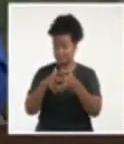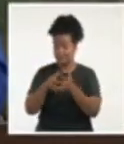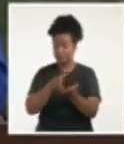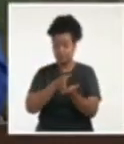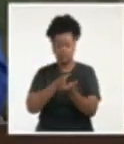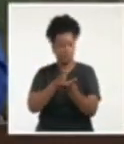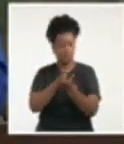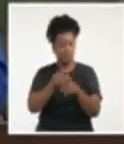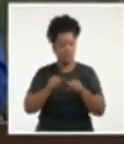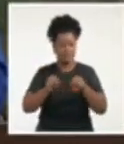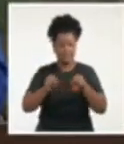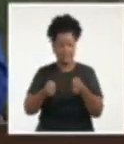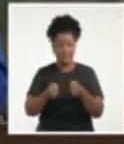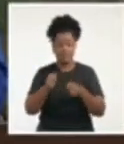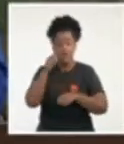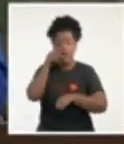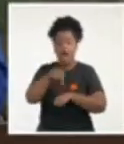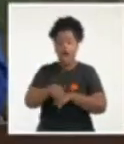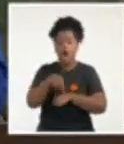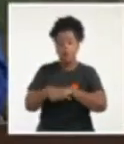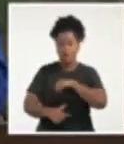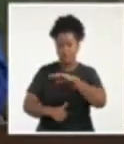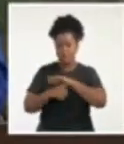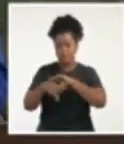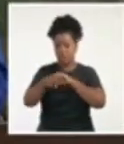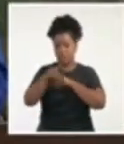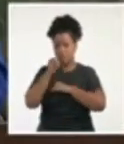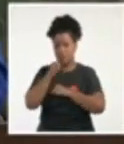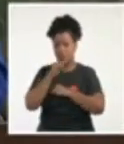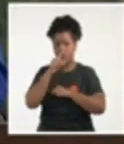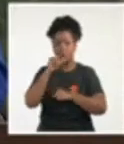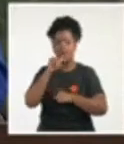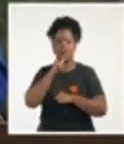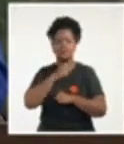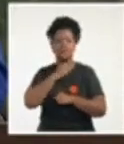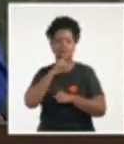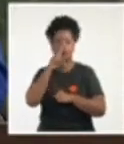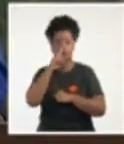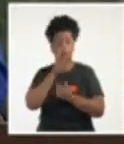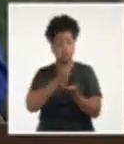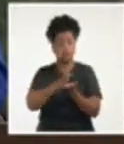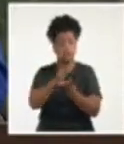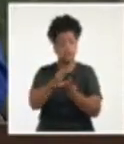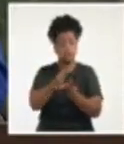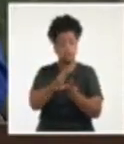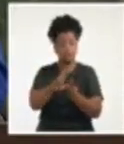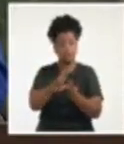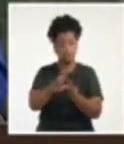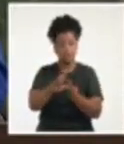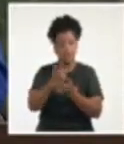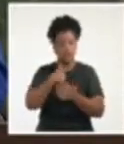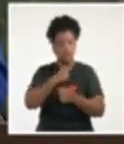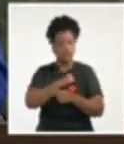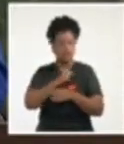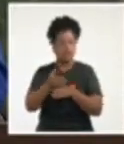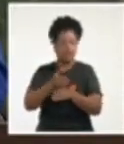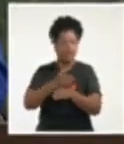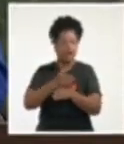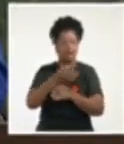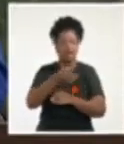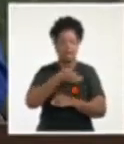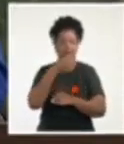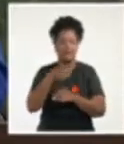con la actual administración. Que por cierto, y lo quería decir en la respuesta anterior,